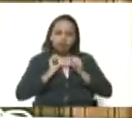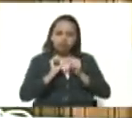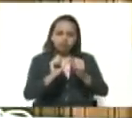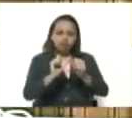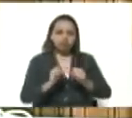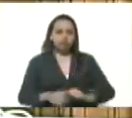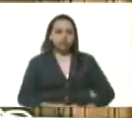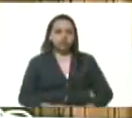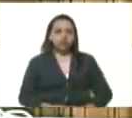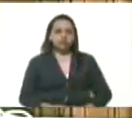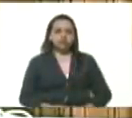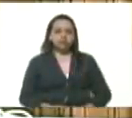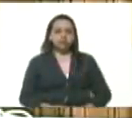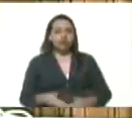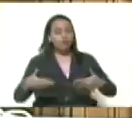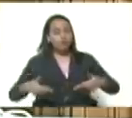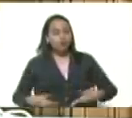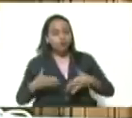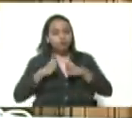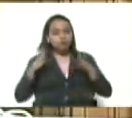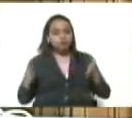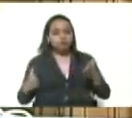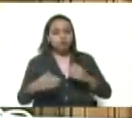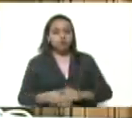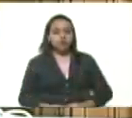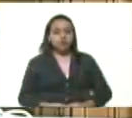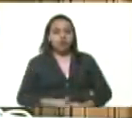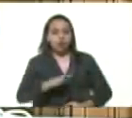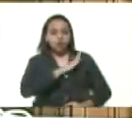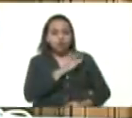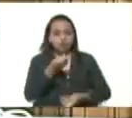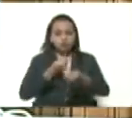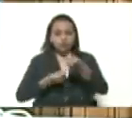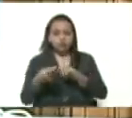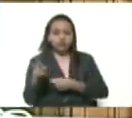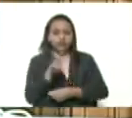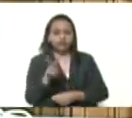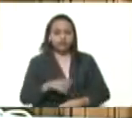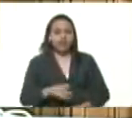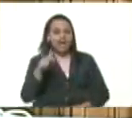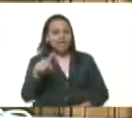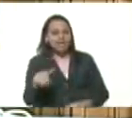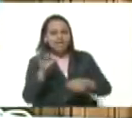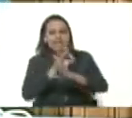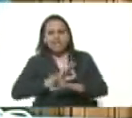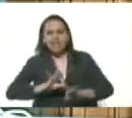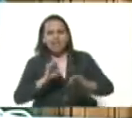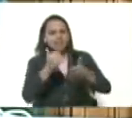se dice, a todo pulmón, con recursos propios. Aquí nadie